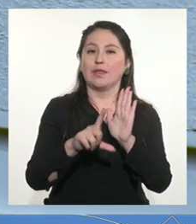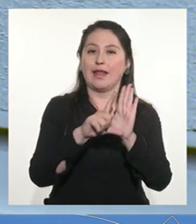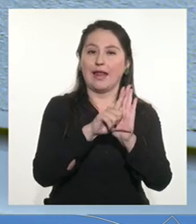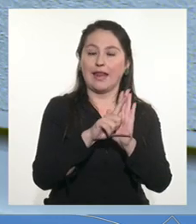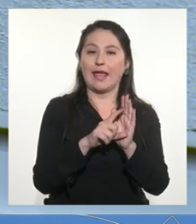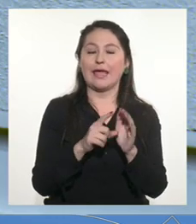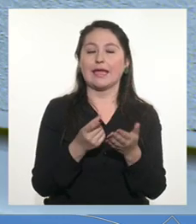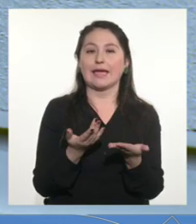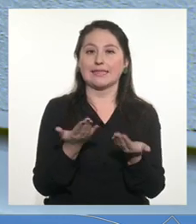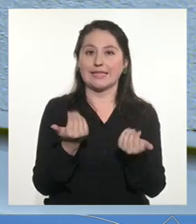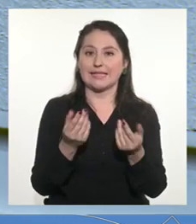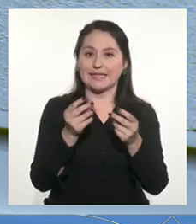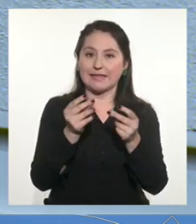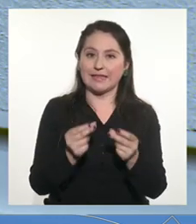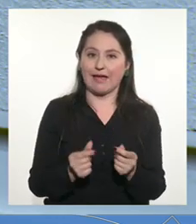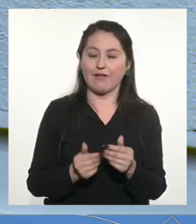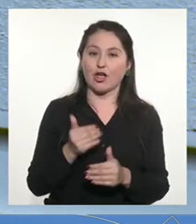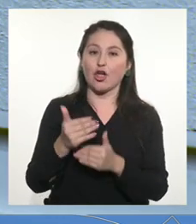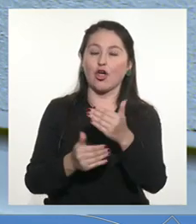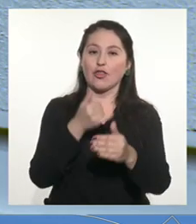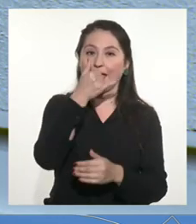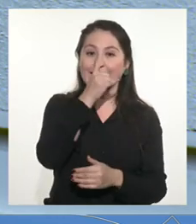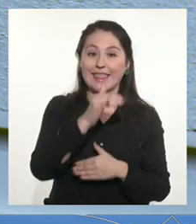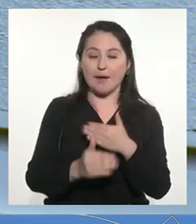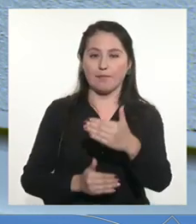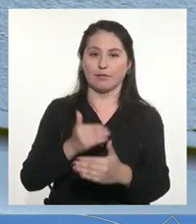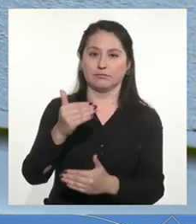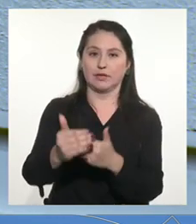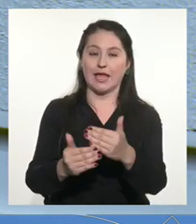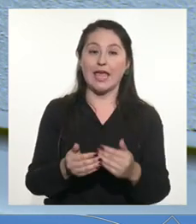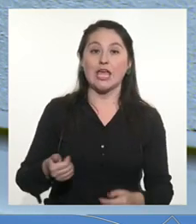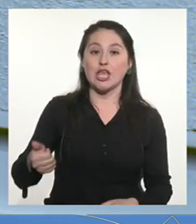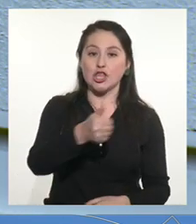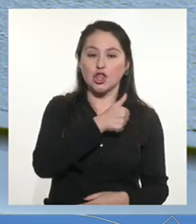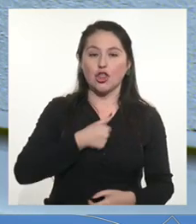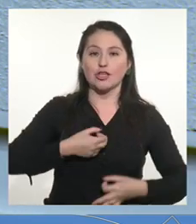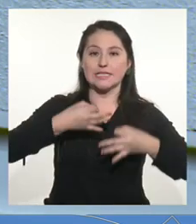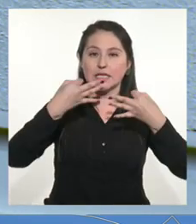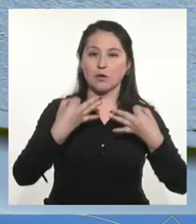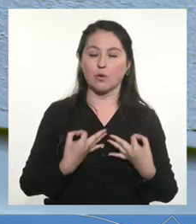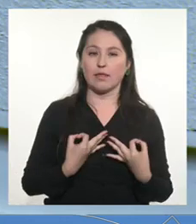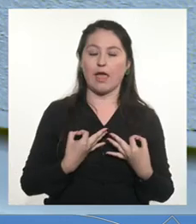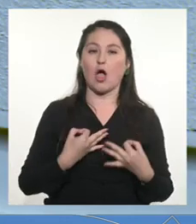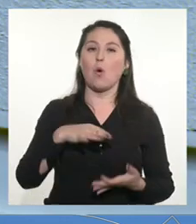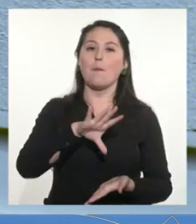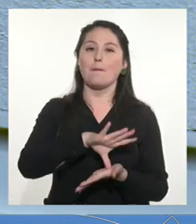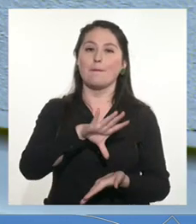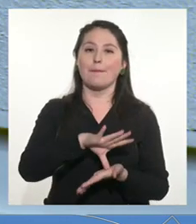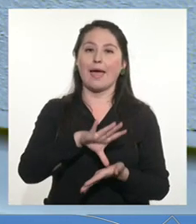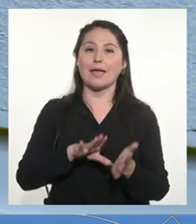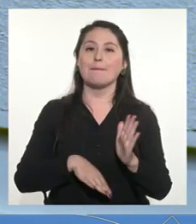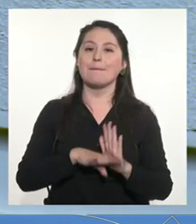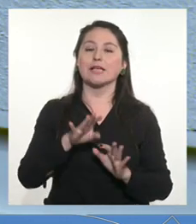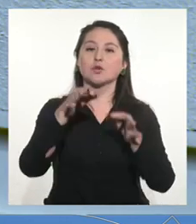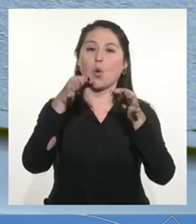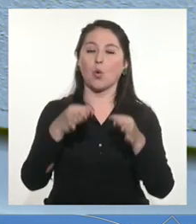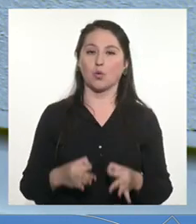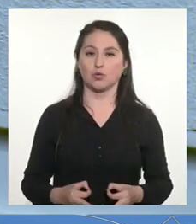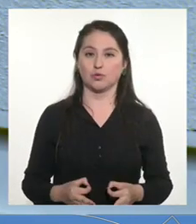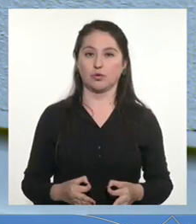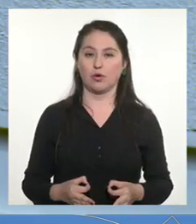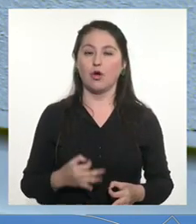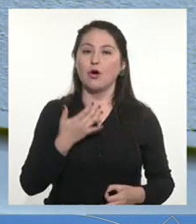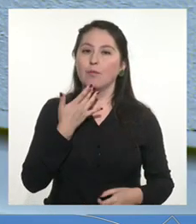tiempo nos va a dar la tranquilidad a todos de que podemos ser un país más justo porque